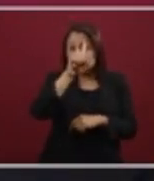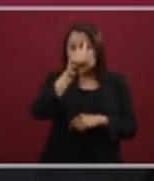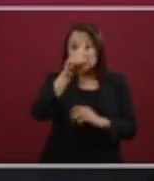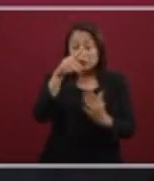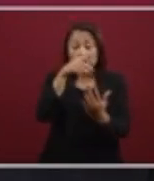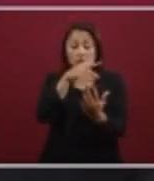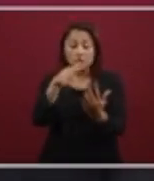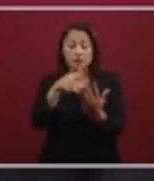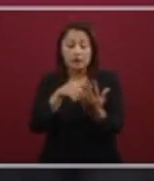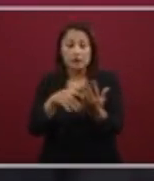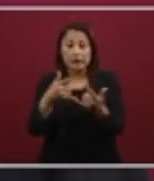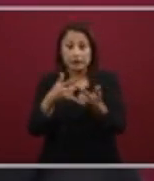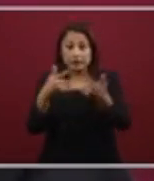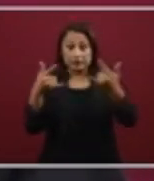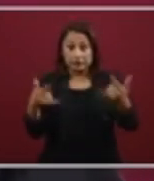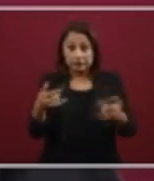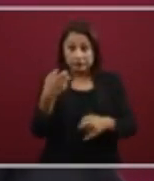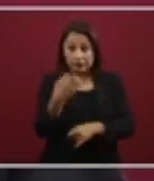el relato,